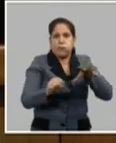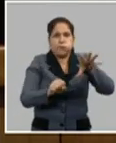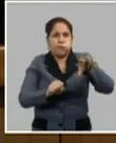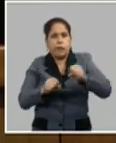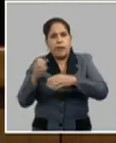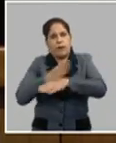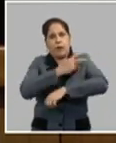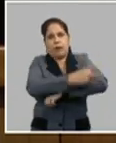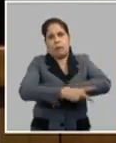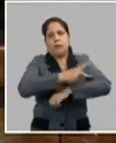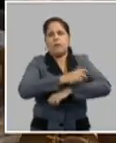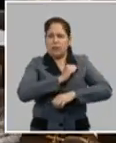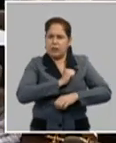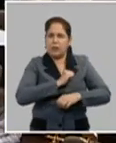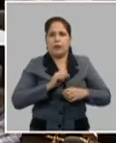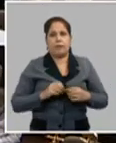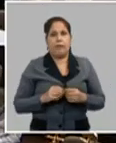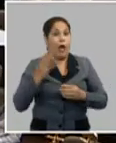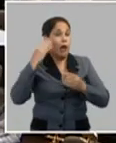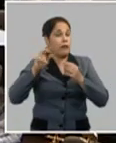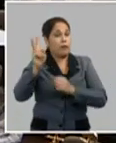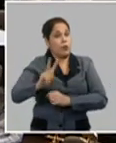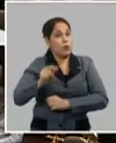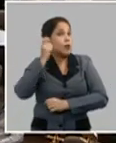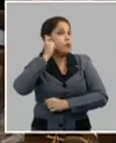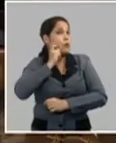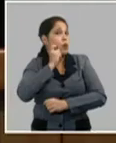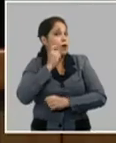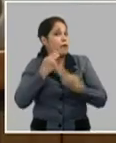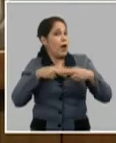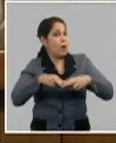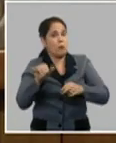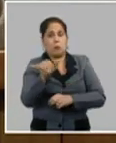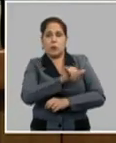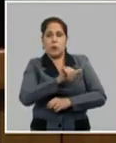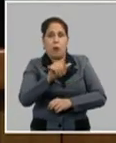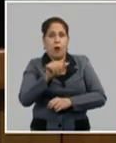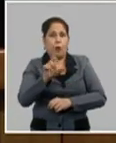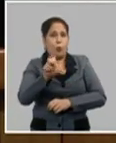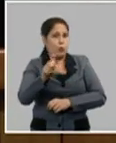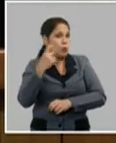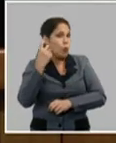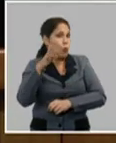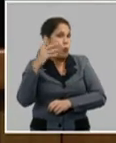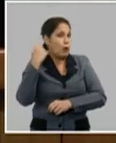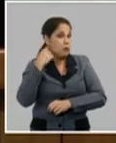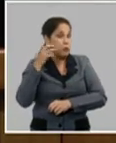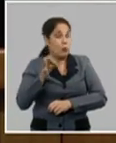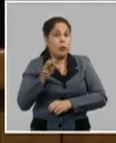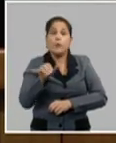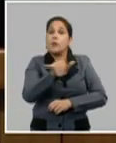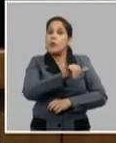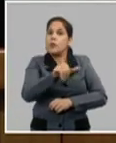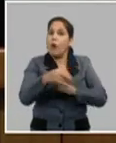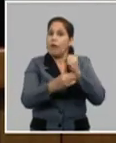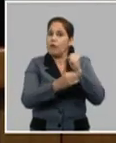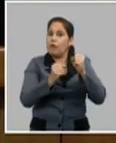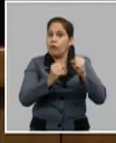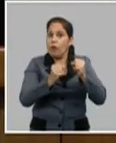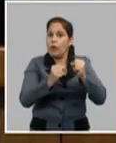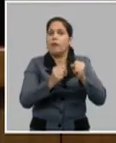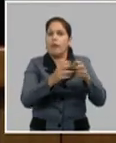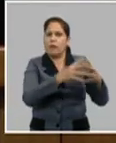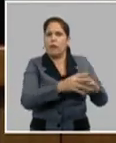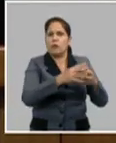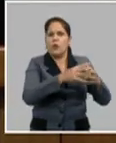los tiempos de Simón Bolívar. En los últimos 4 años, al inmenso y desigual poderío